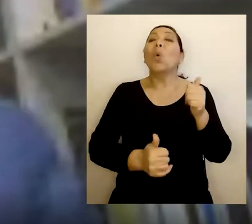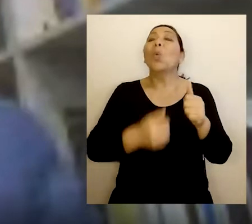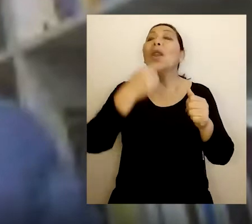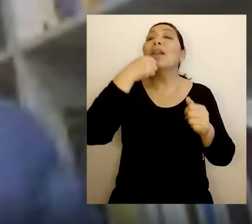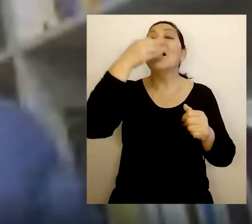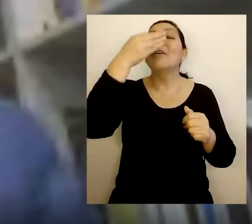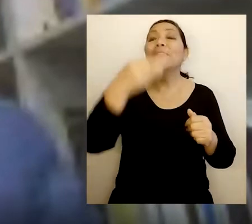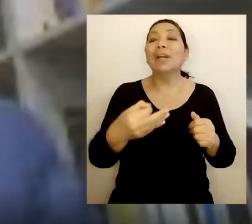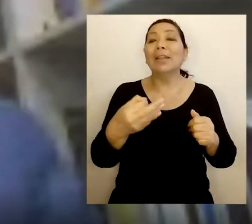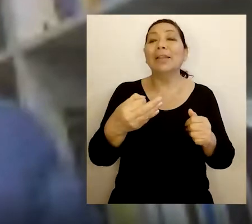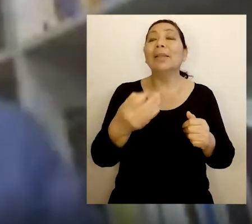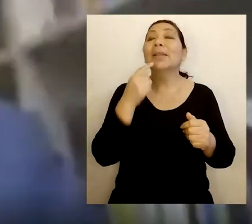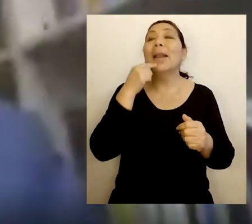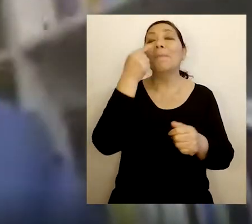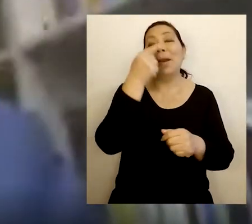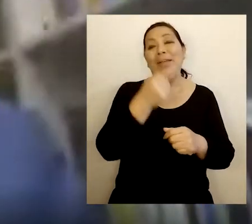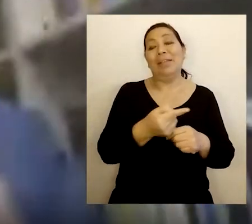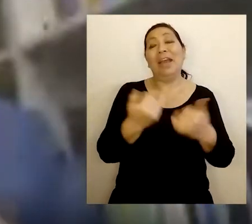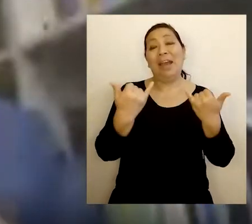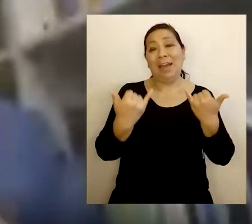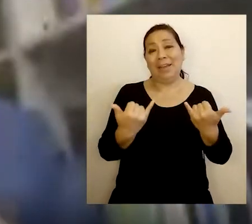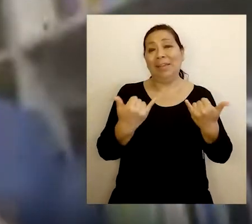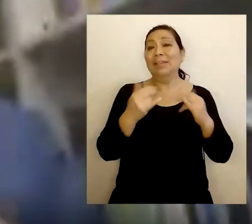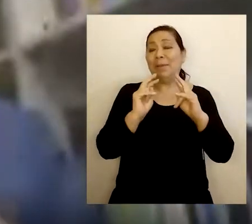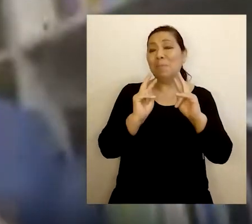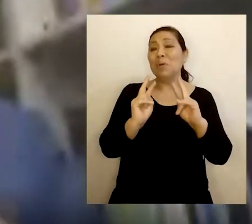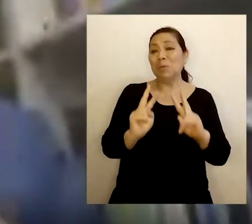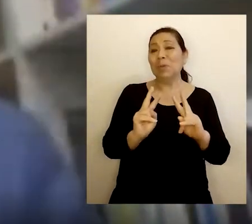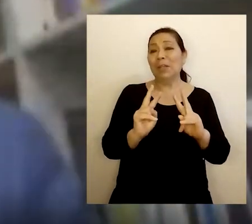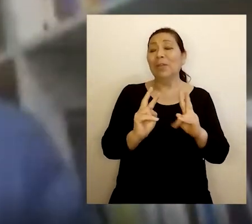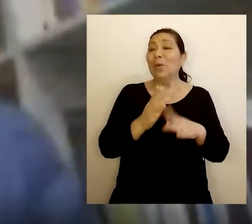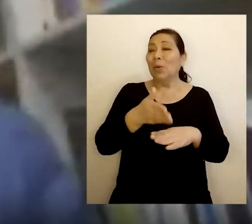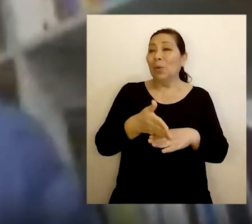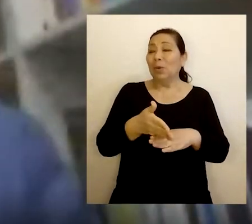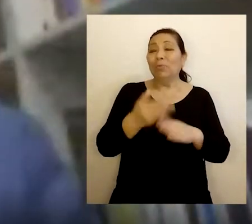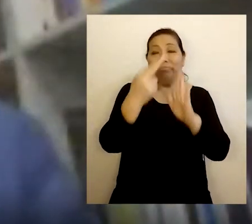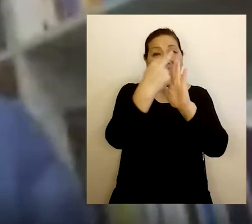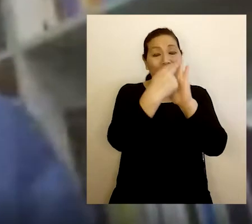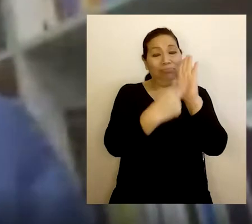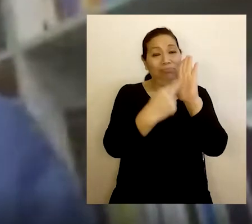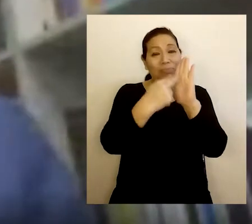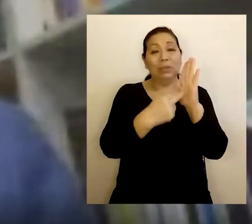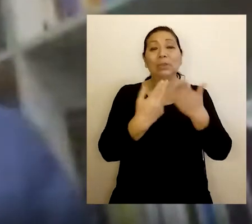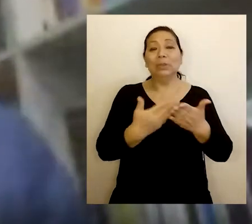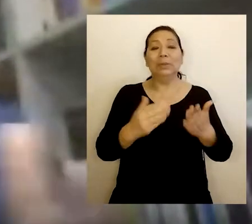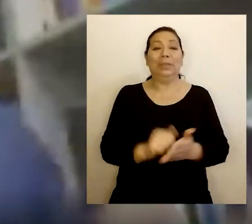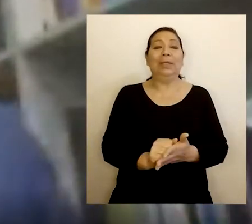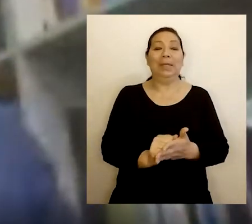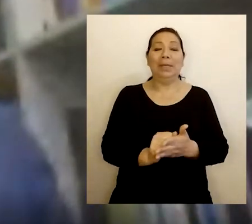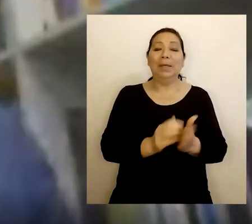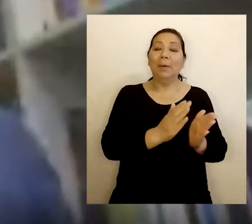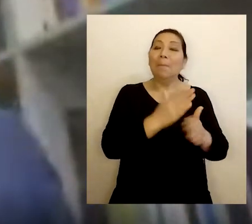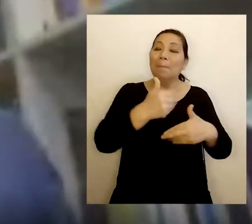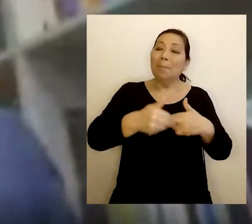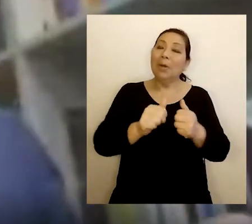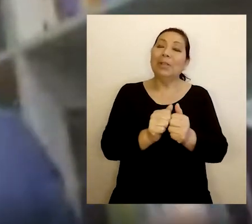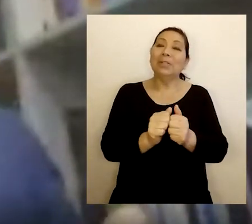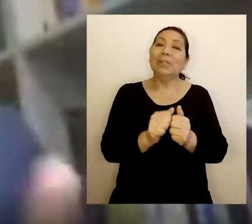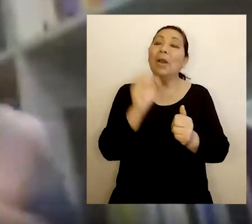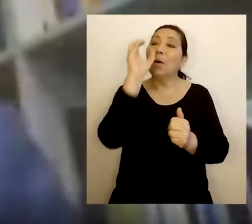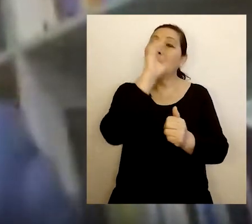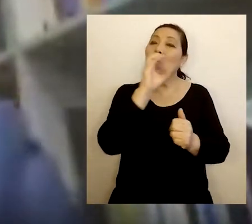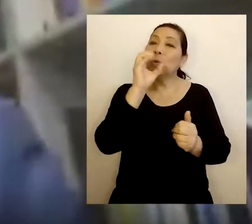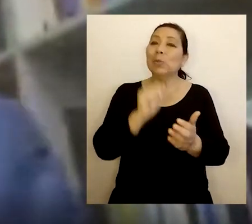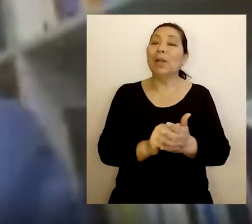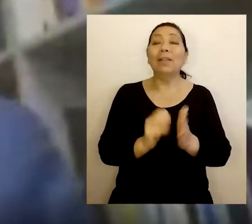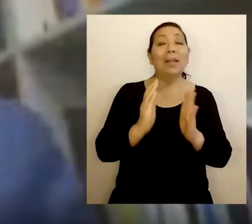verdadera pretensión del demandante. Y acá estamos viendo de que a través de un requisito, de un elemento extra proceso, se está buscando